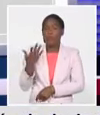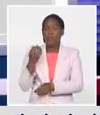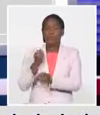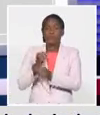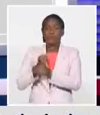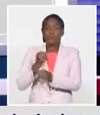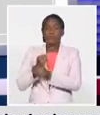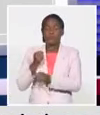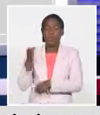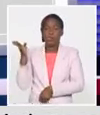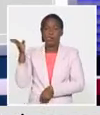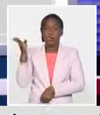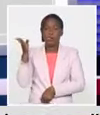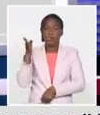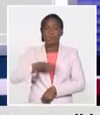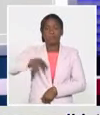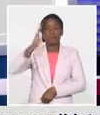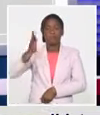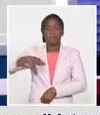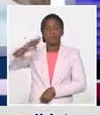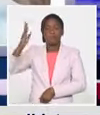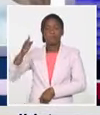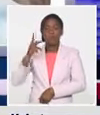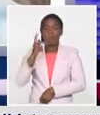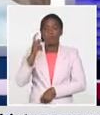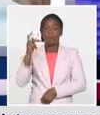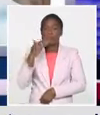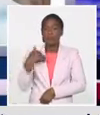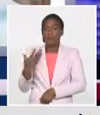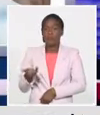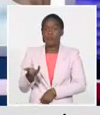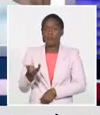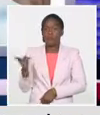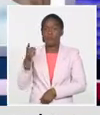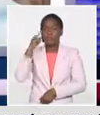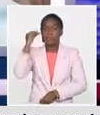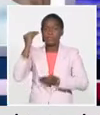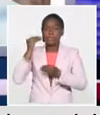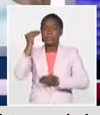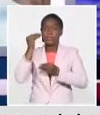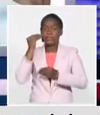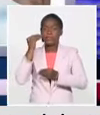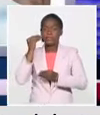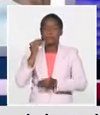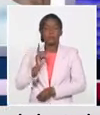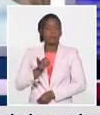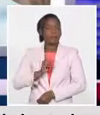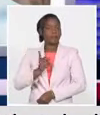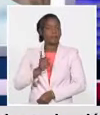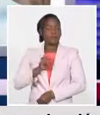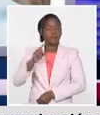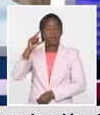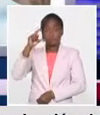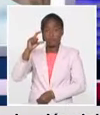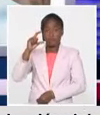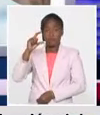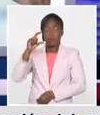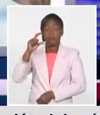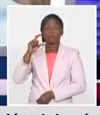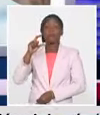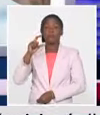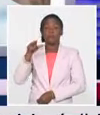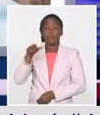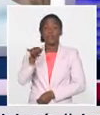nuestro candidato vacunal Abdala? Para nada. Es decir, nosotros, este candidato vacunal Abdala es similar a la